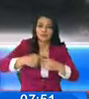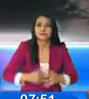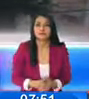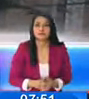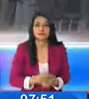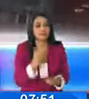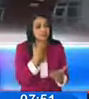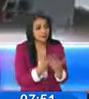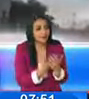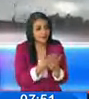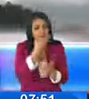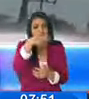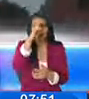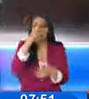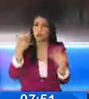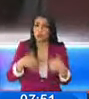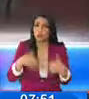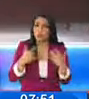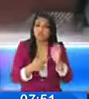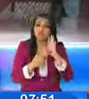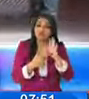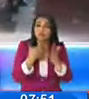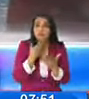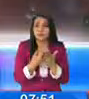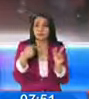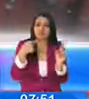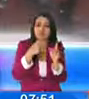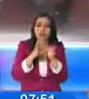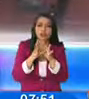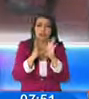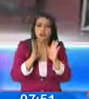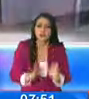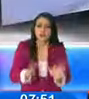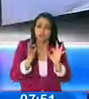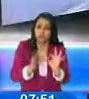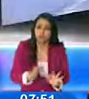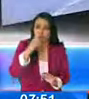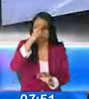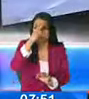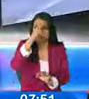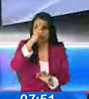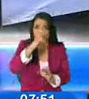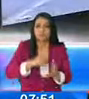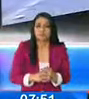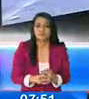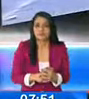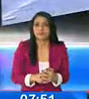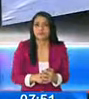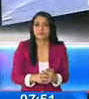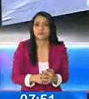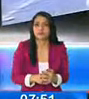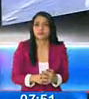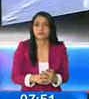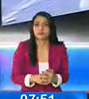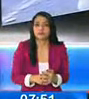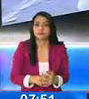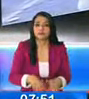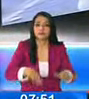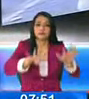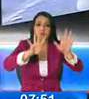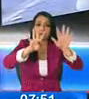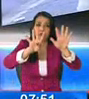Buen día para ti. Impresionante las imágenes. Gracias a Samuel. Directamente desde Ciudad de México, donde a esta hora suman